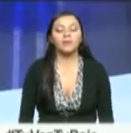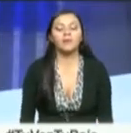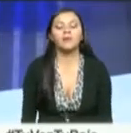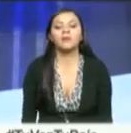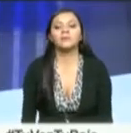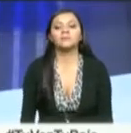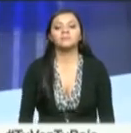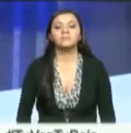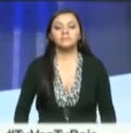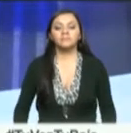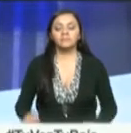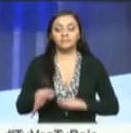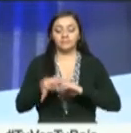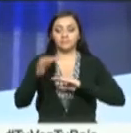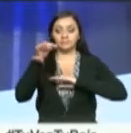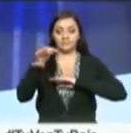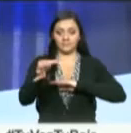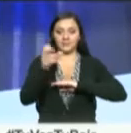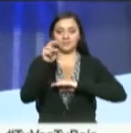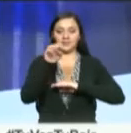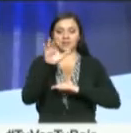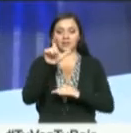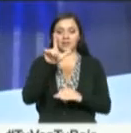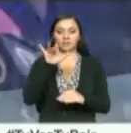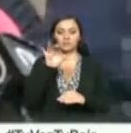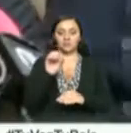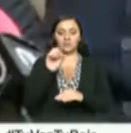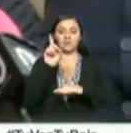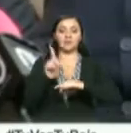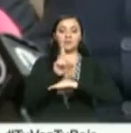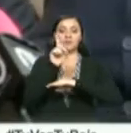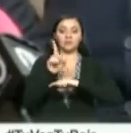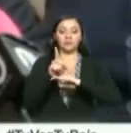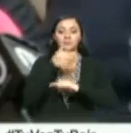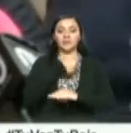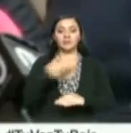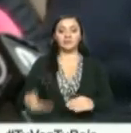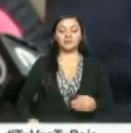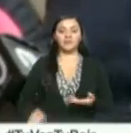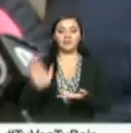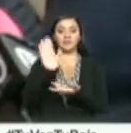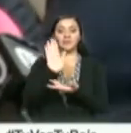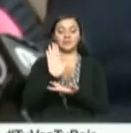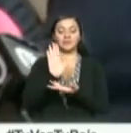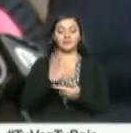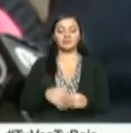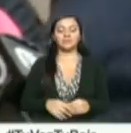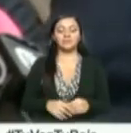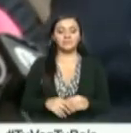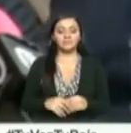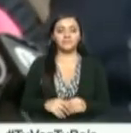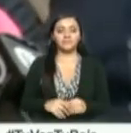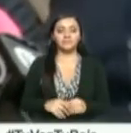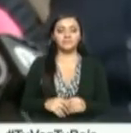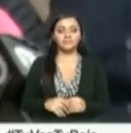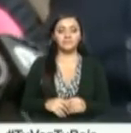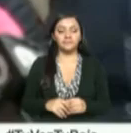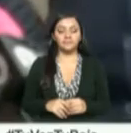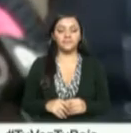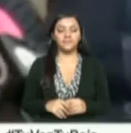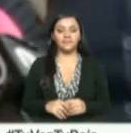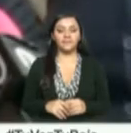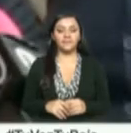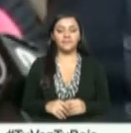En el recinto cabuyal del Cantón Santa Lucía, Richard Espinosa, presidente del Consejo Directivo del Instituto Ecuatoriano de Seguridad